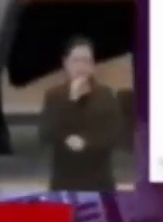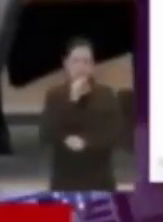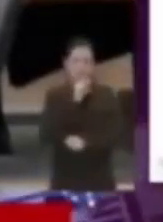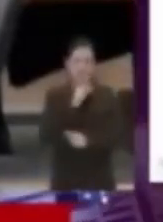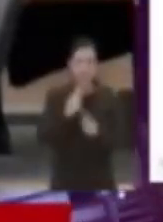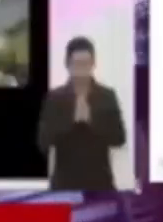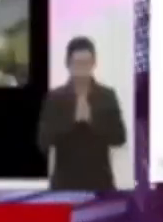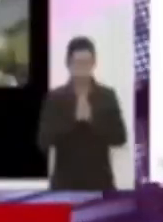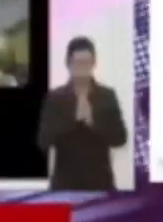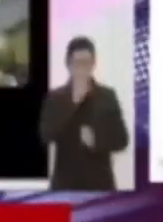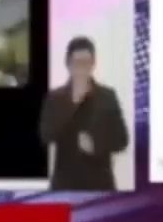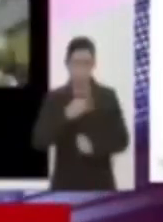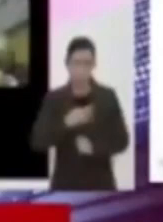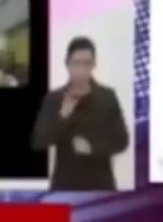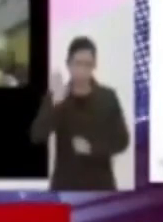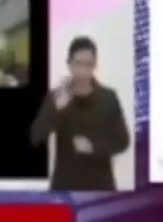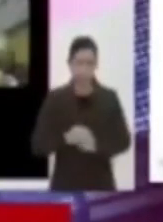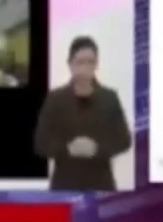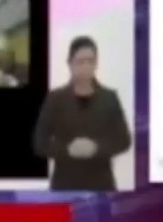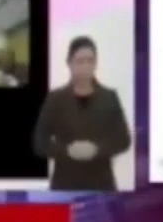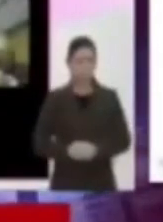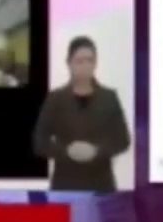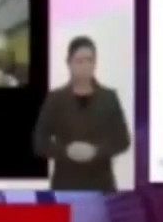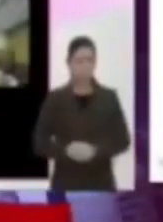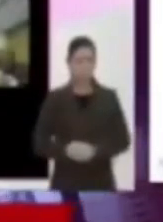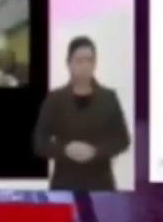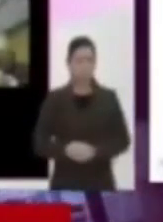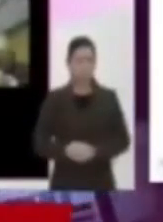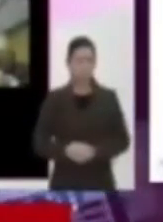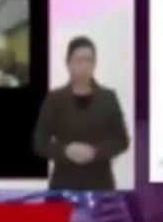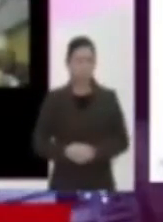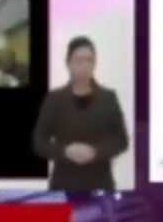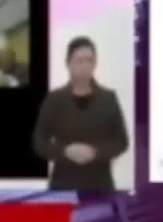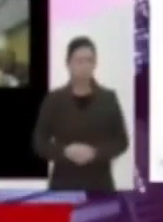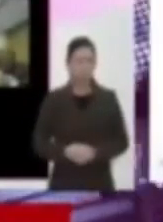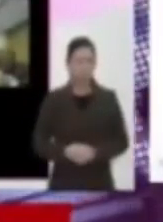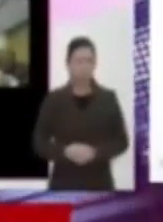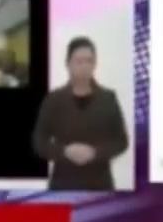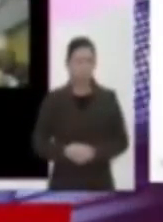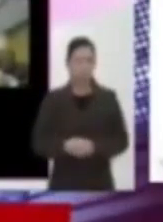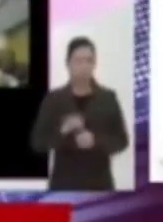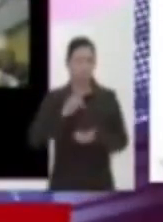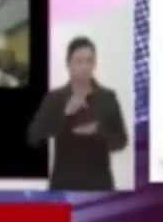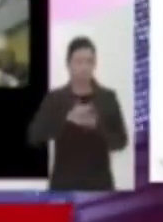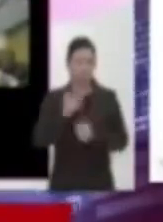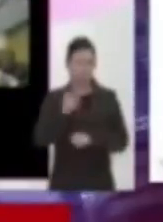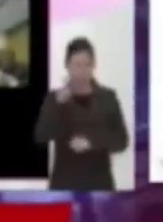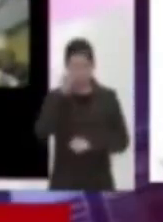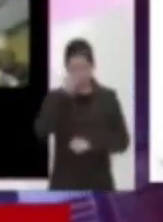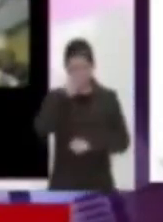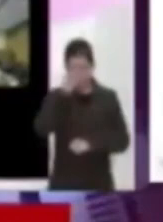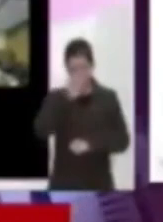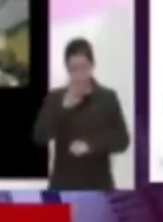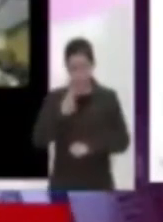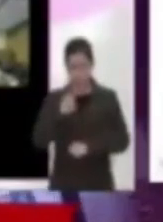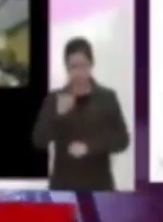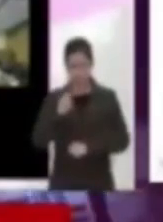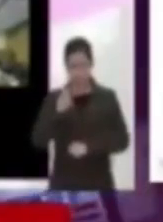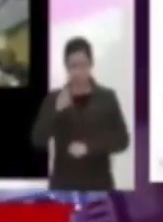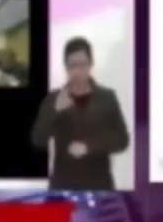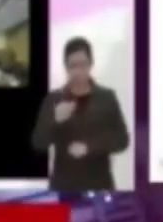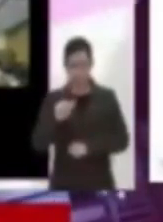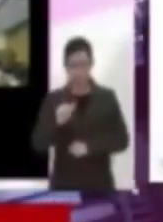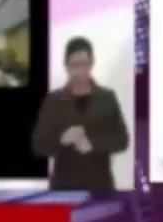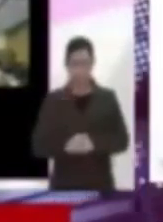además lo ha estado declarando el propio secretario de Gobernación. Ahora, Jorge, en este caso, ¿qué contestas? Porque el PRI